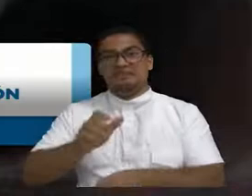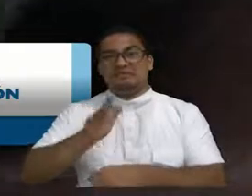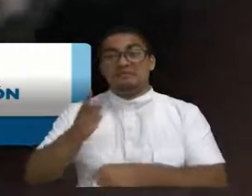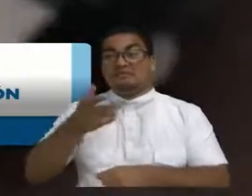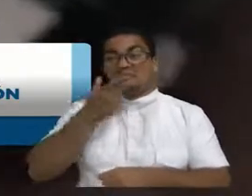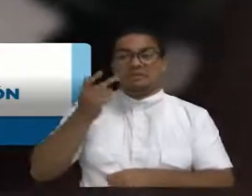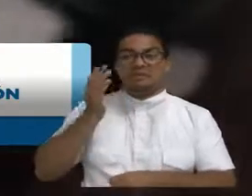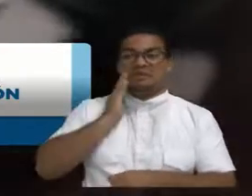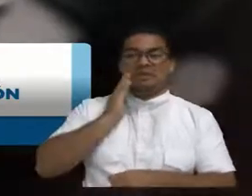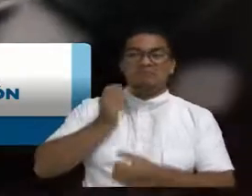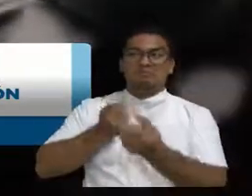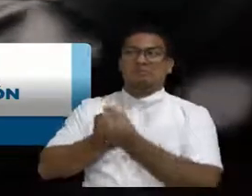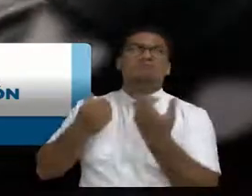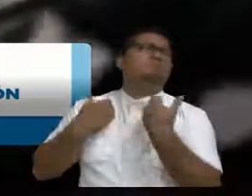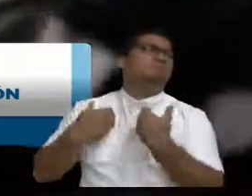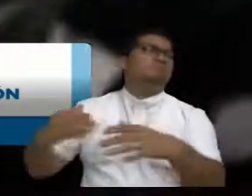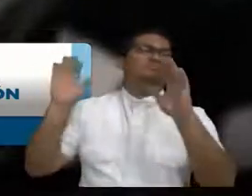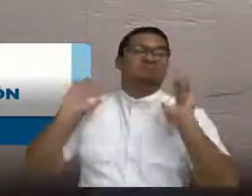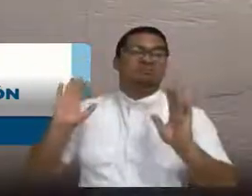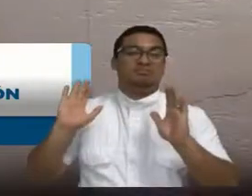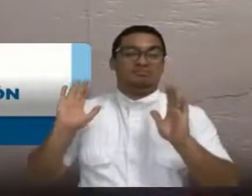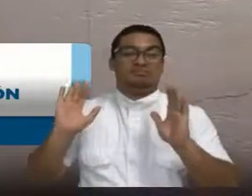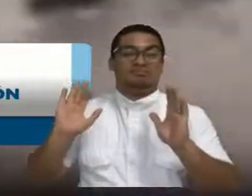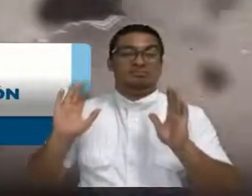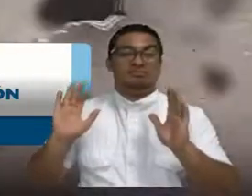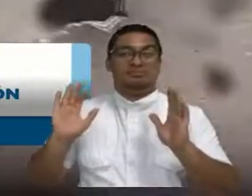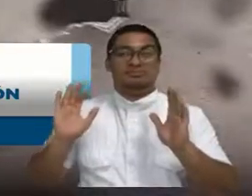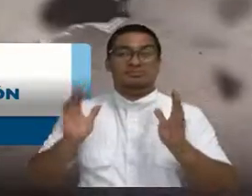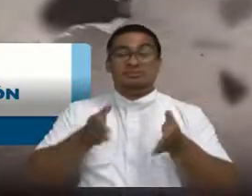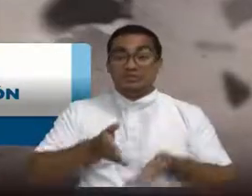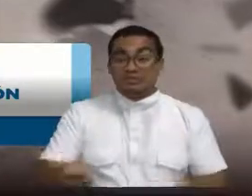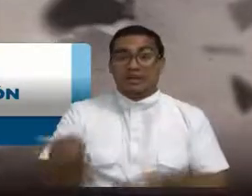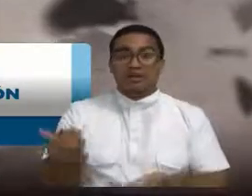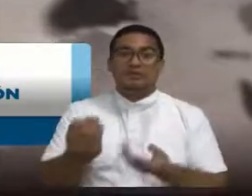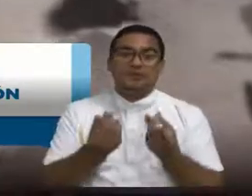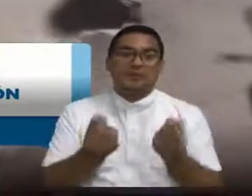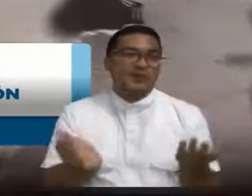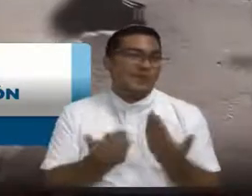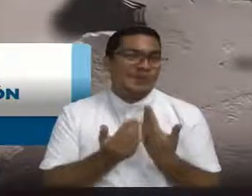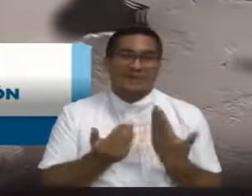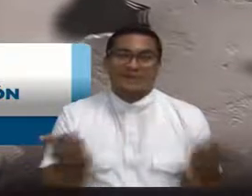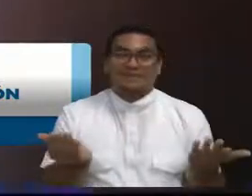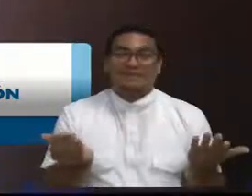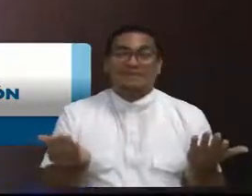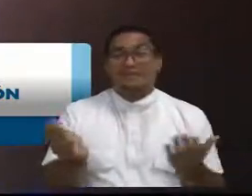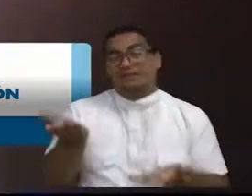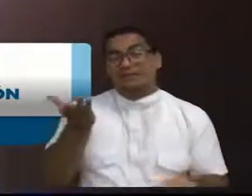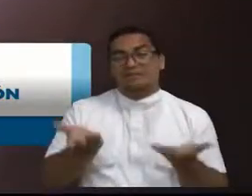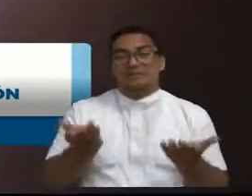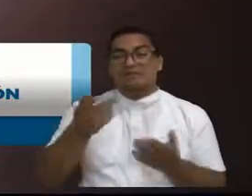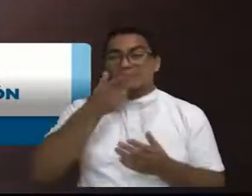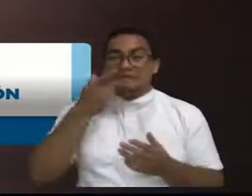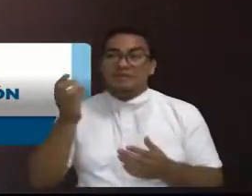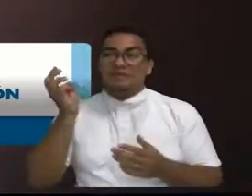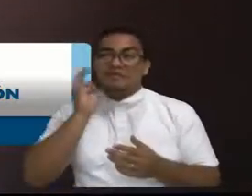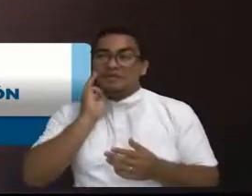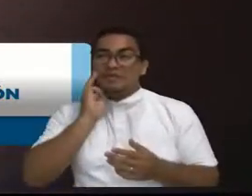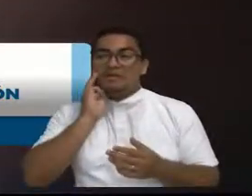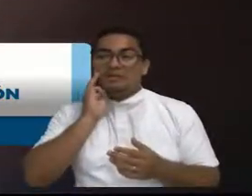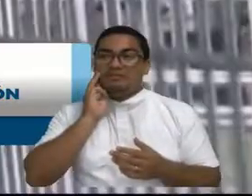de familia no la apoya. Así es. O una niña que acaba de dar a luz, que su padre y su madre la apoyan, pero